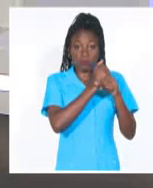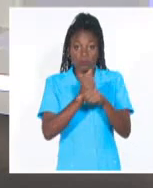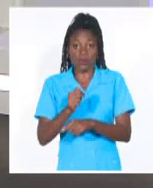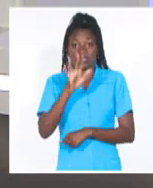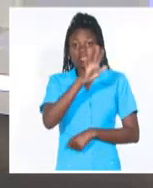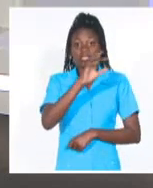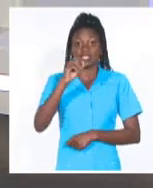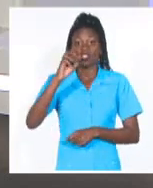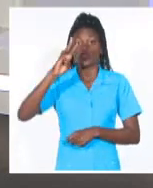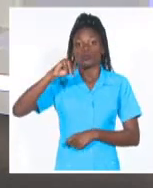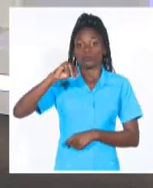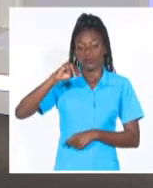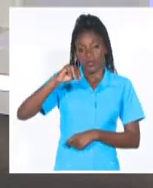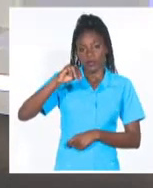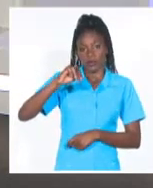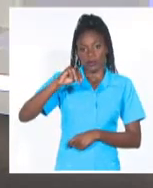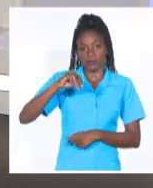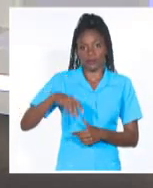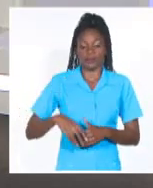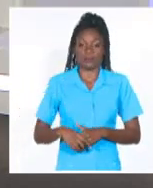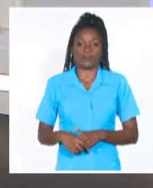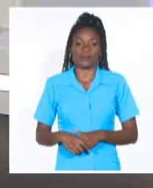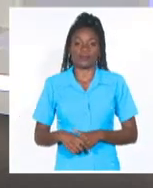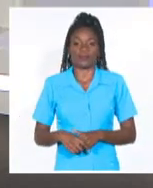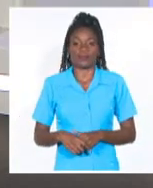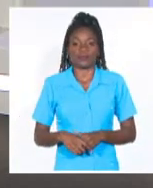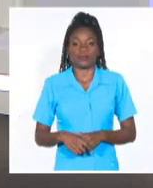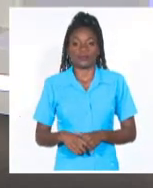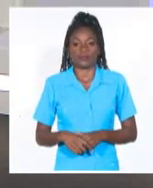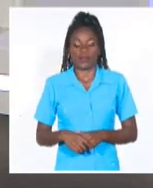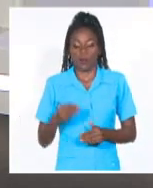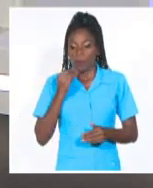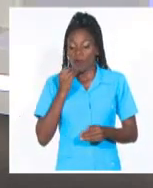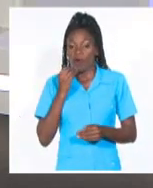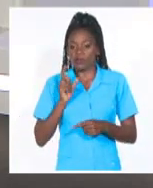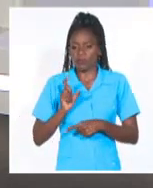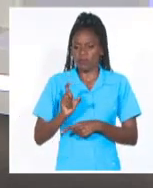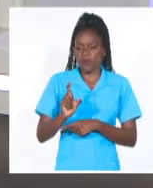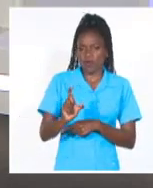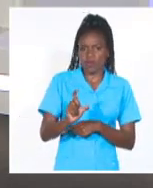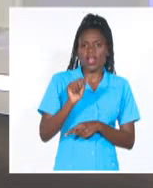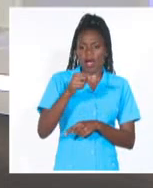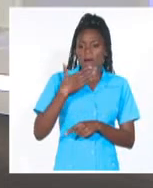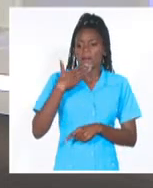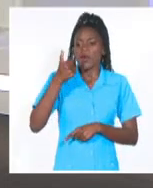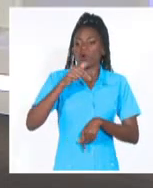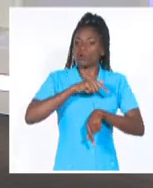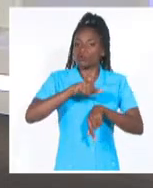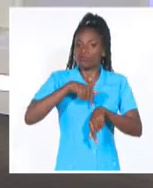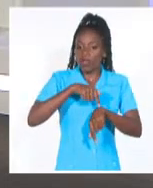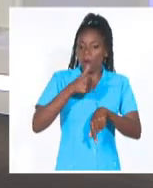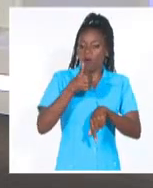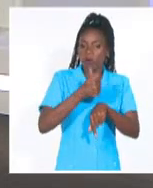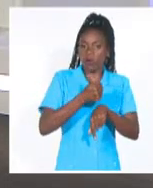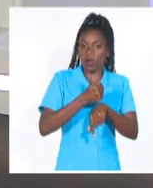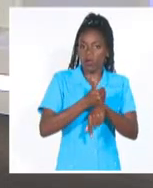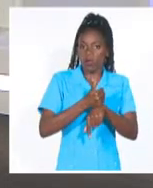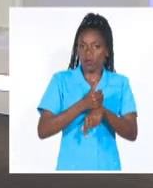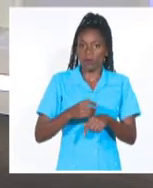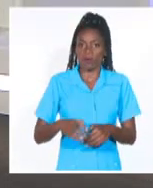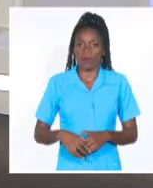metros y en el K1 1000, Rayler Patterson tuvo que ir a semifinales, pero ahí mejoró su tiempo para colarse en la disputa por las